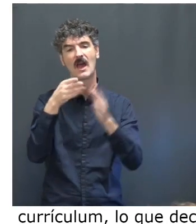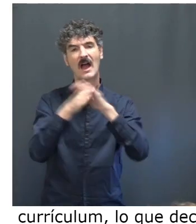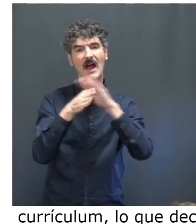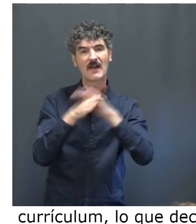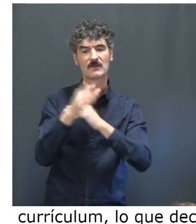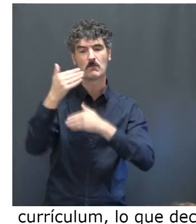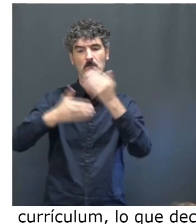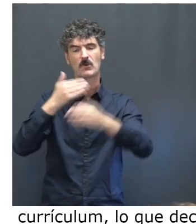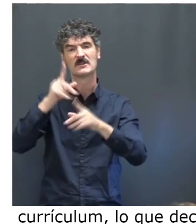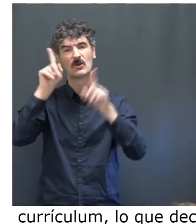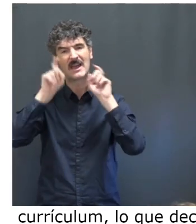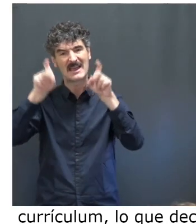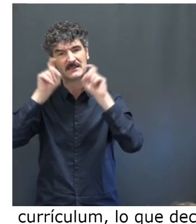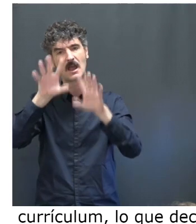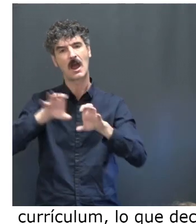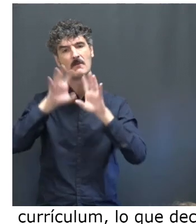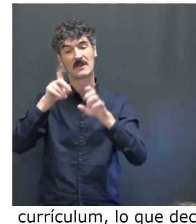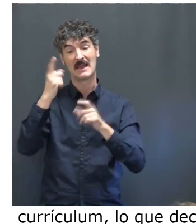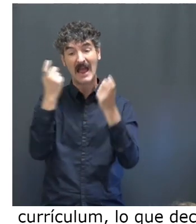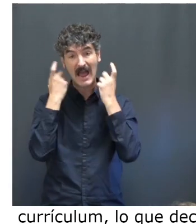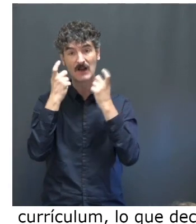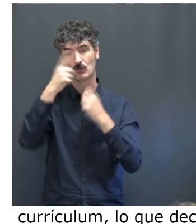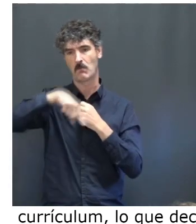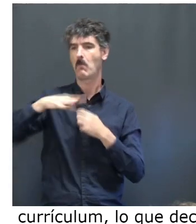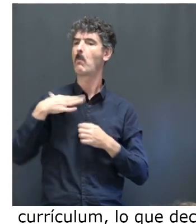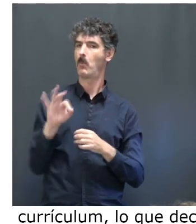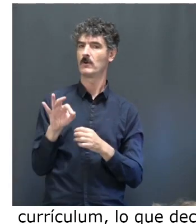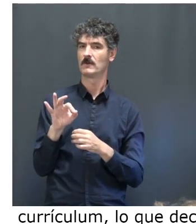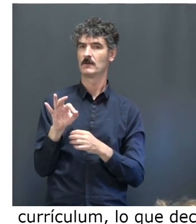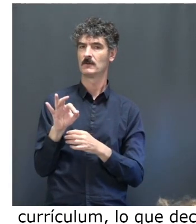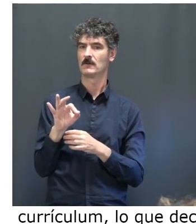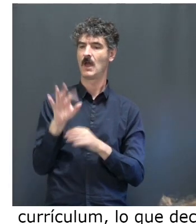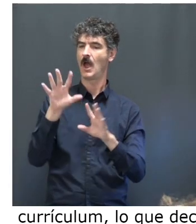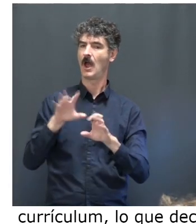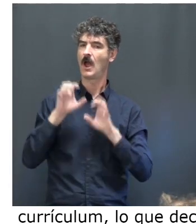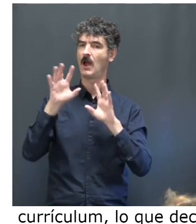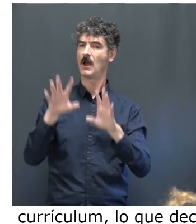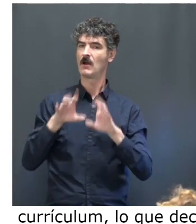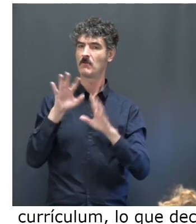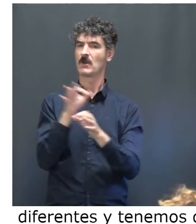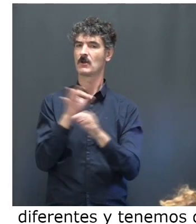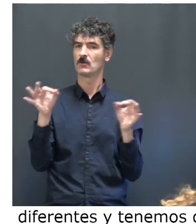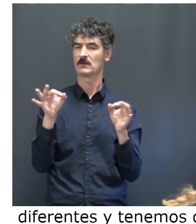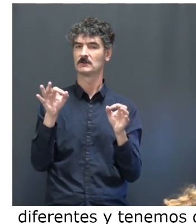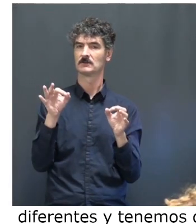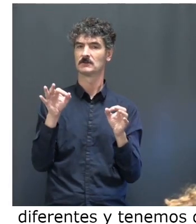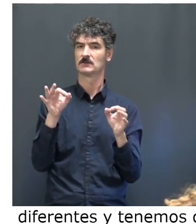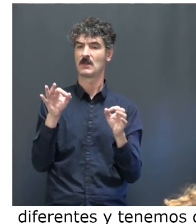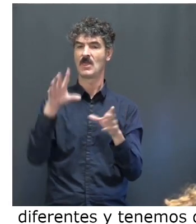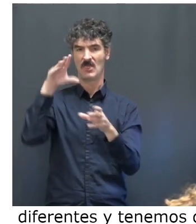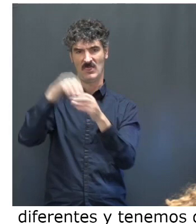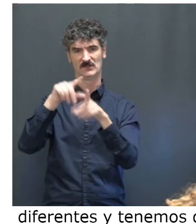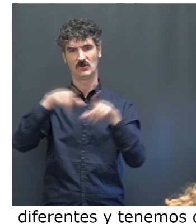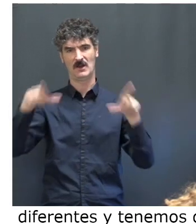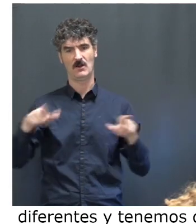proceso de enseñanza-aprendizaje, pues para que el alumno pueda tener pues un aprendizaje efectivo dentro de las aulas,